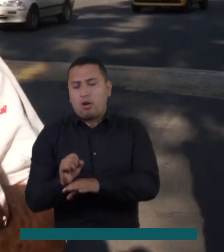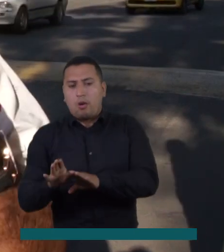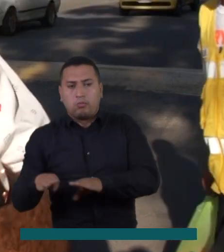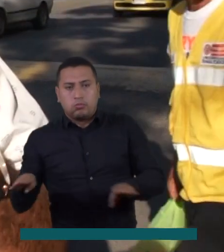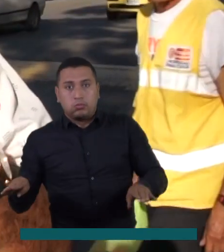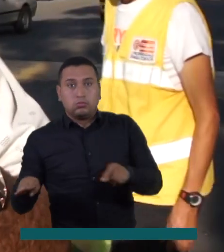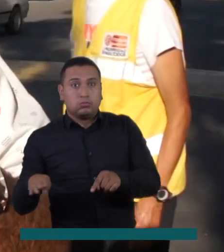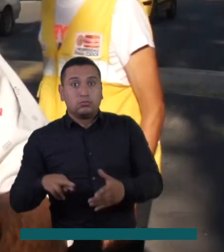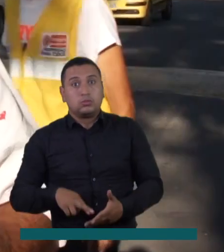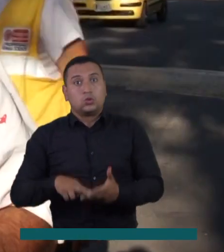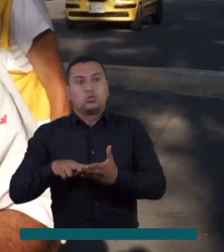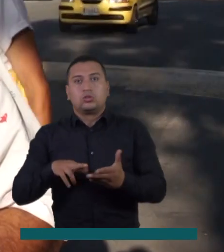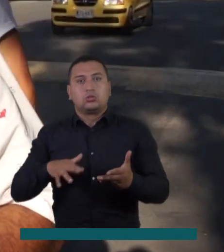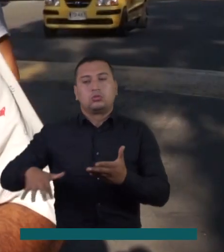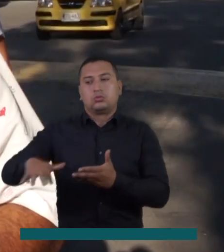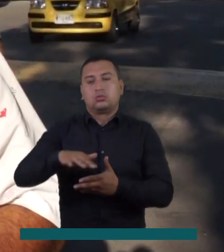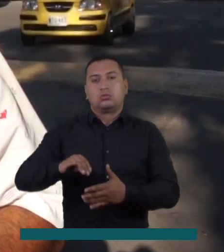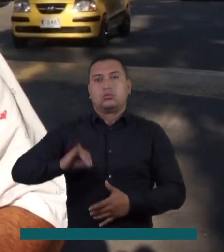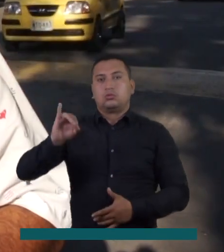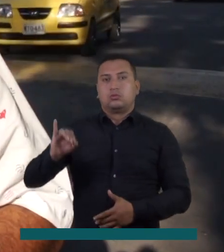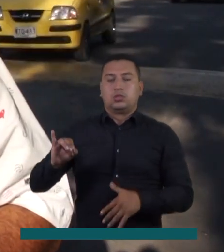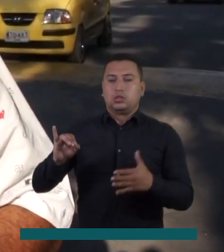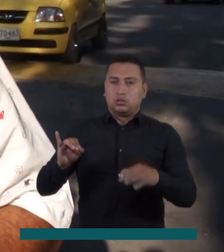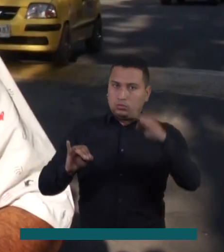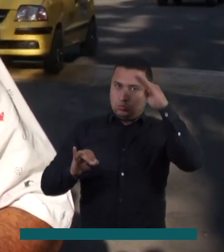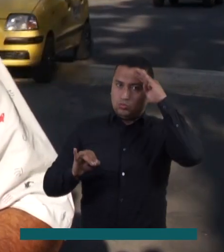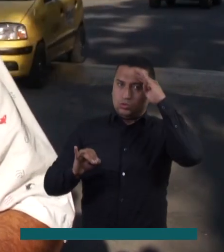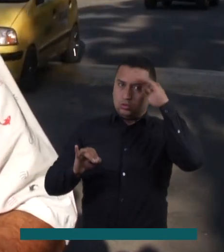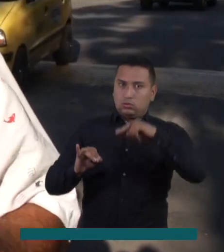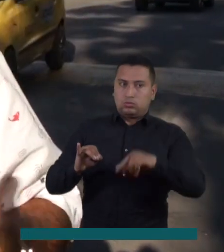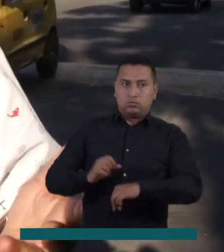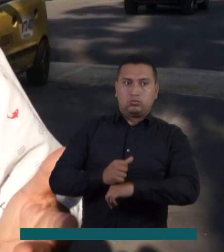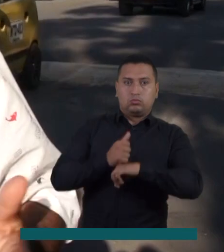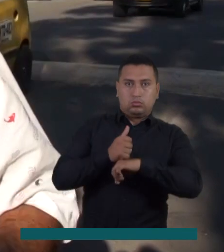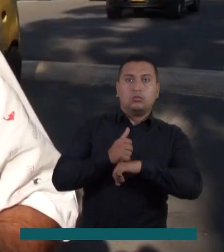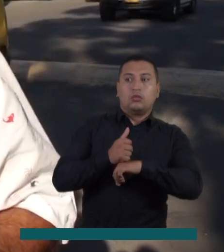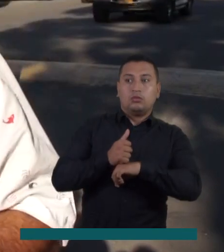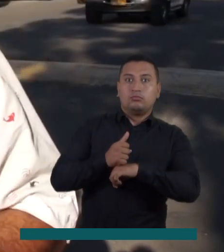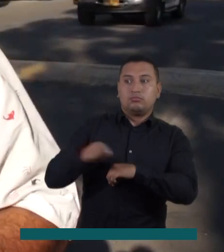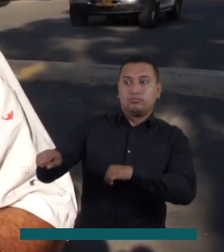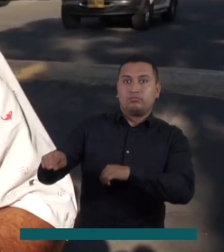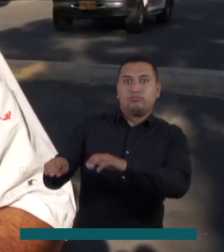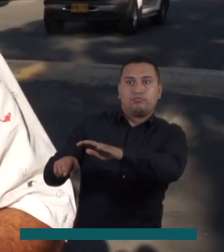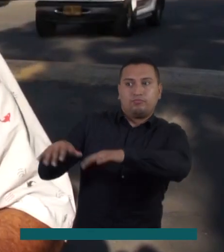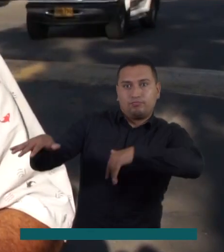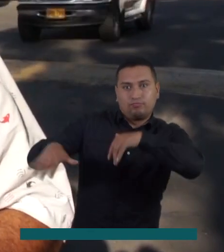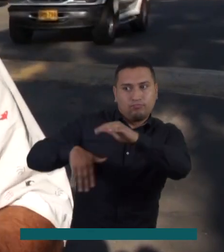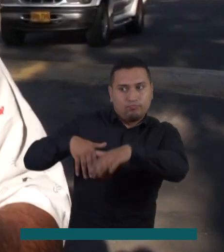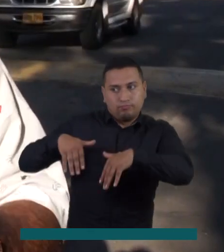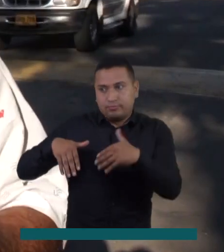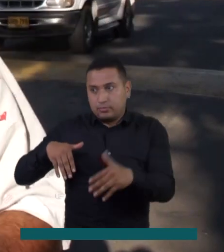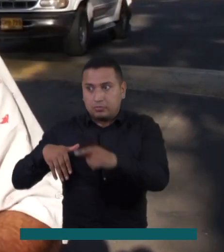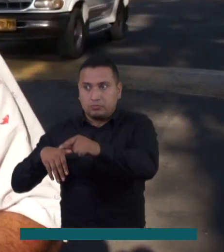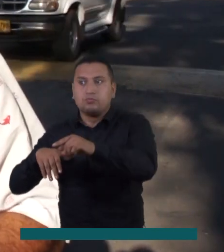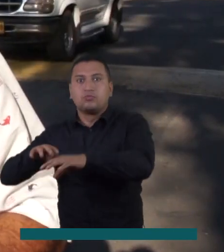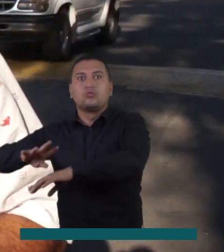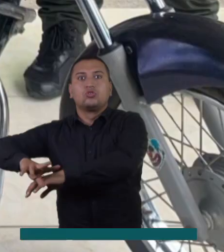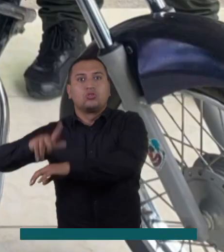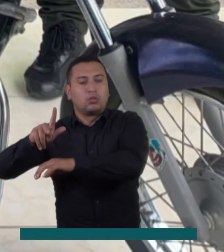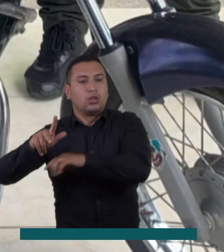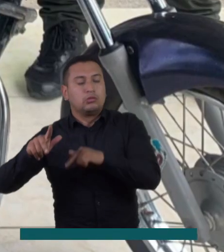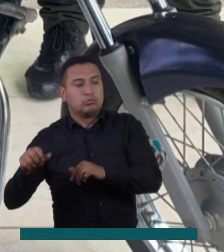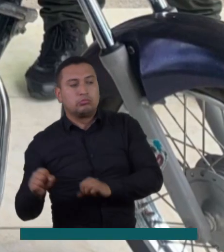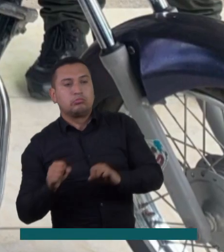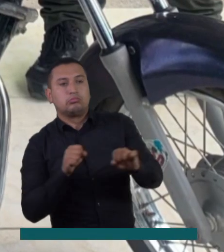recuperados en Ibagué por personal de automotores de la Policía Metropolitana. Situación que preocupa a las autoridades del centro del país.